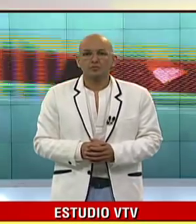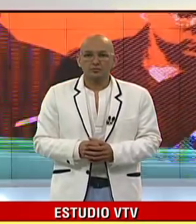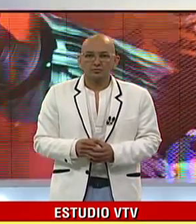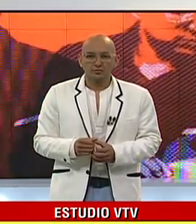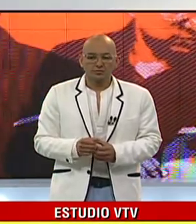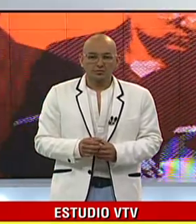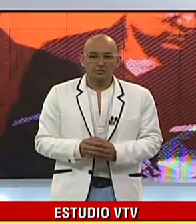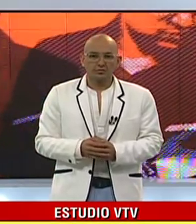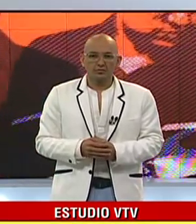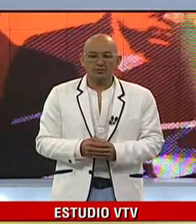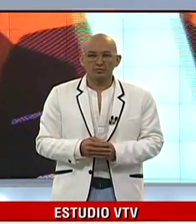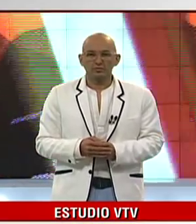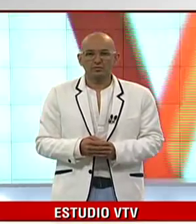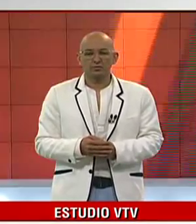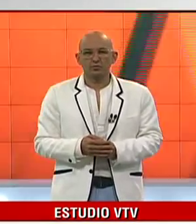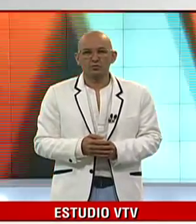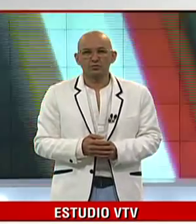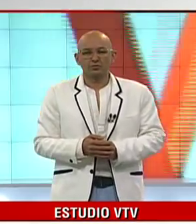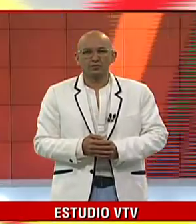políticas de derecha,